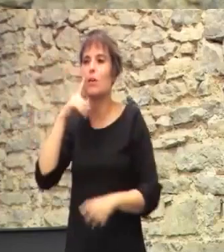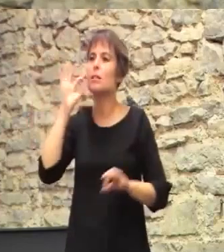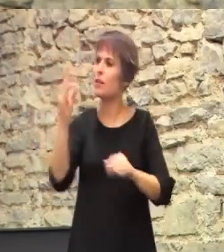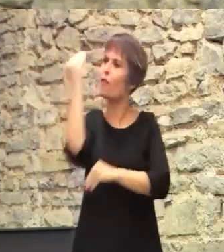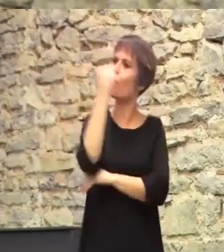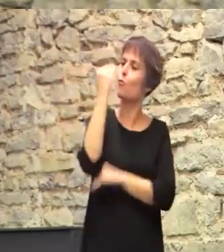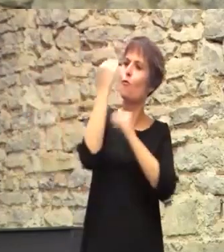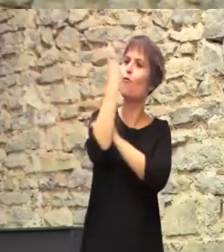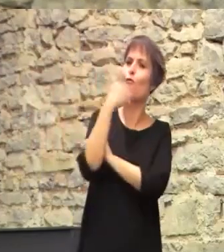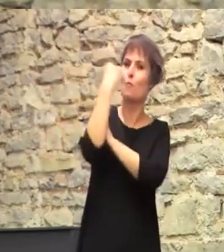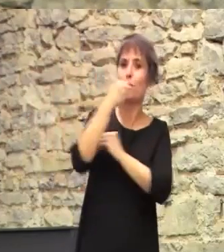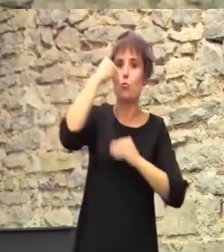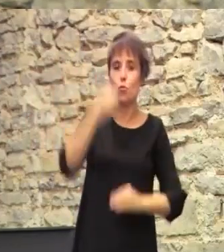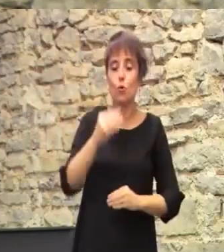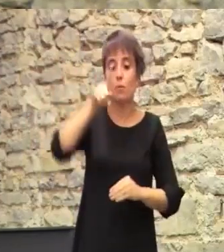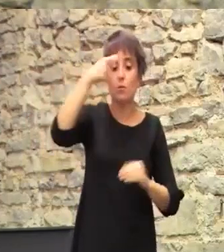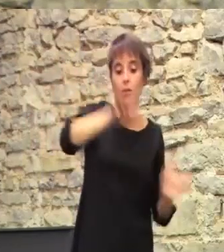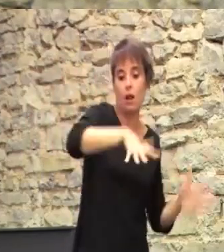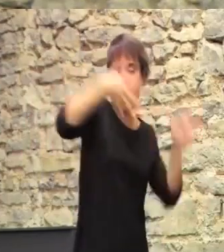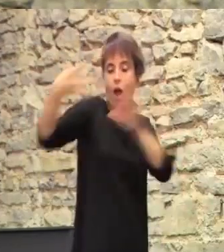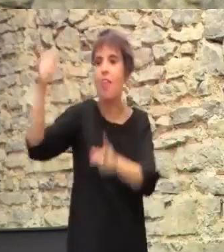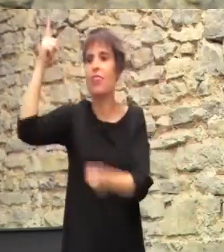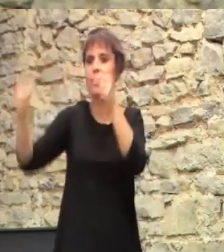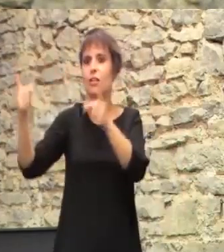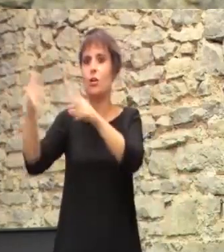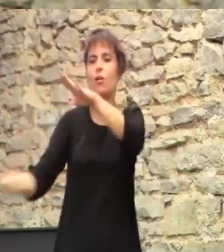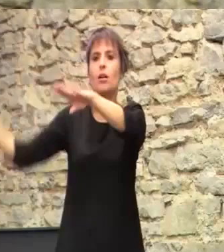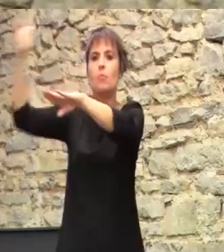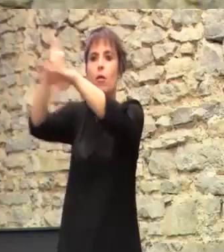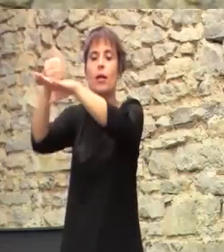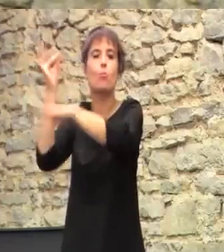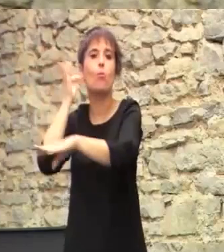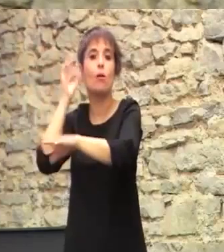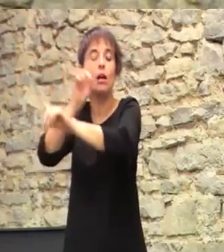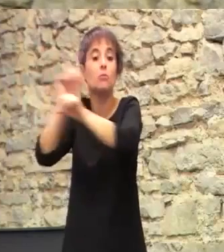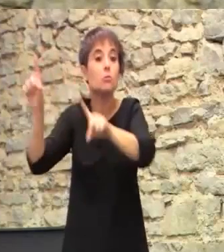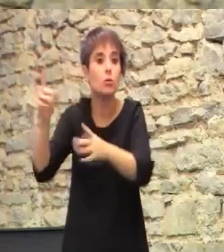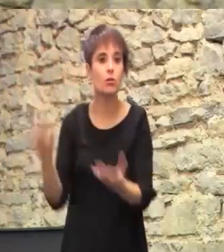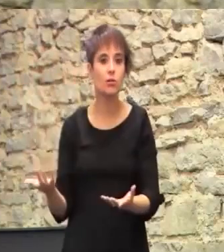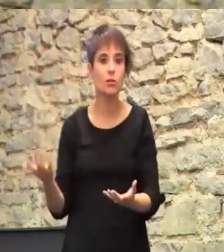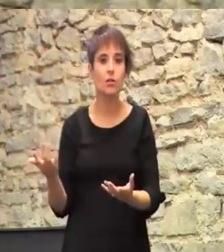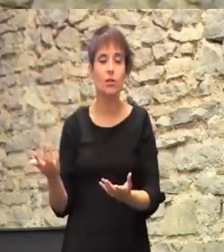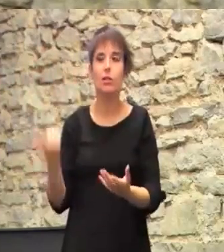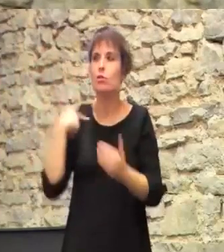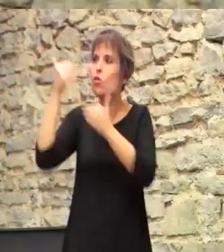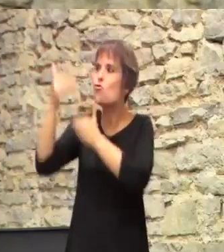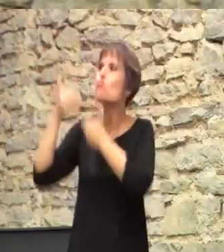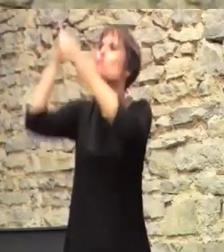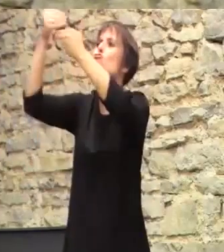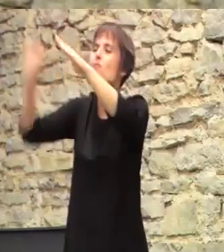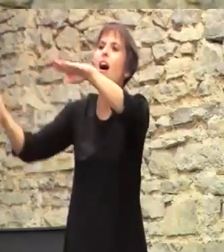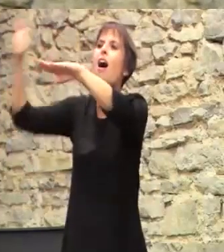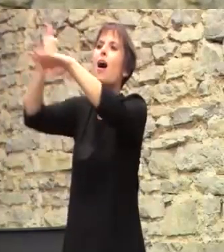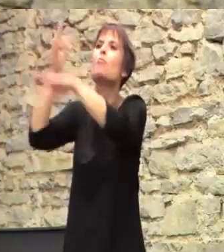formadas y no se que los los espacios de decisión y poder no se llega bueno no se llega vale vamos a implementar